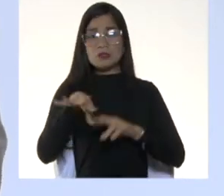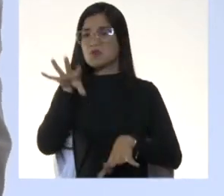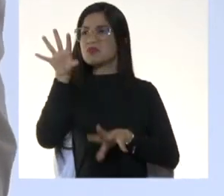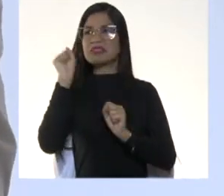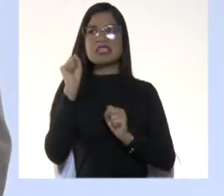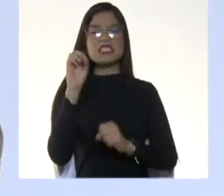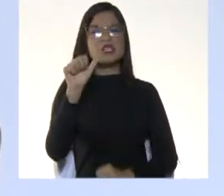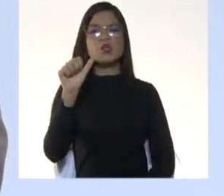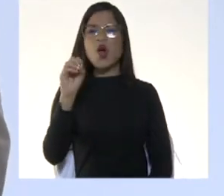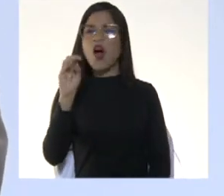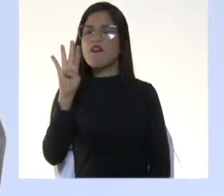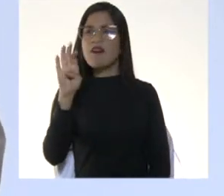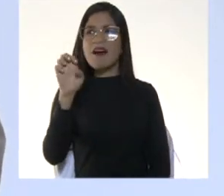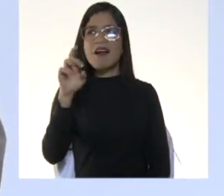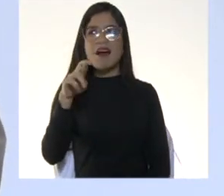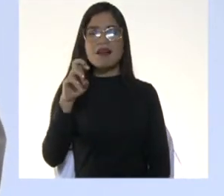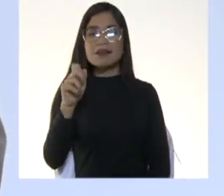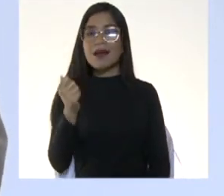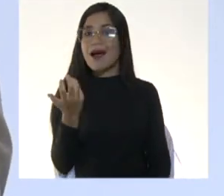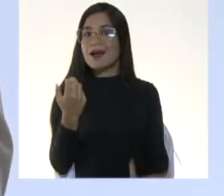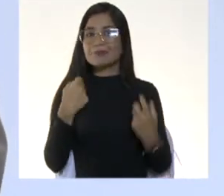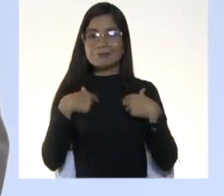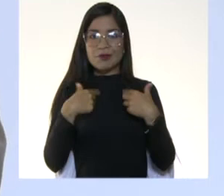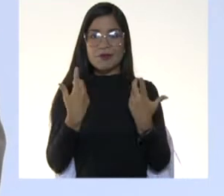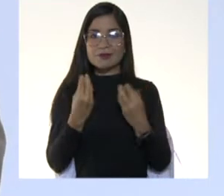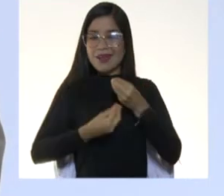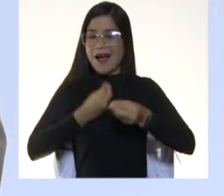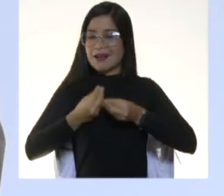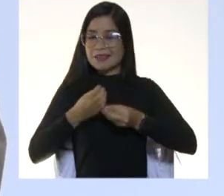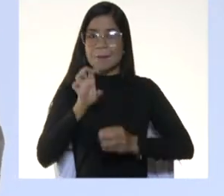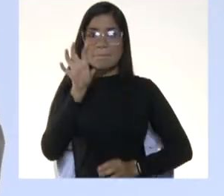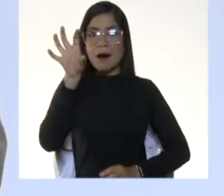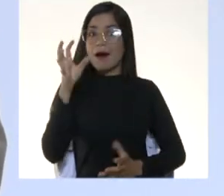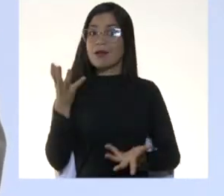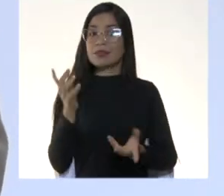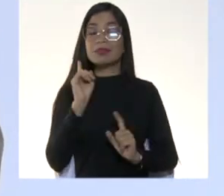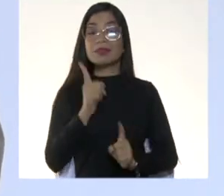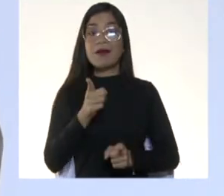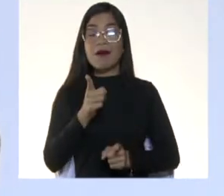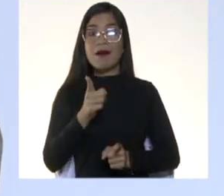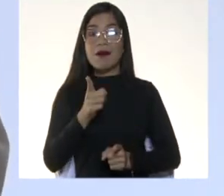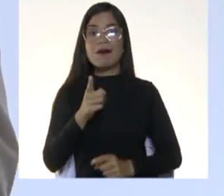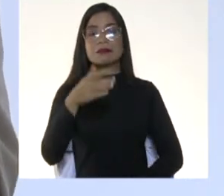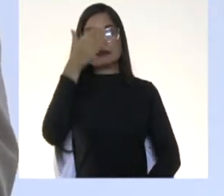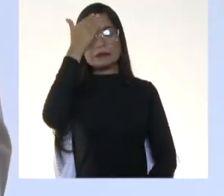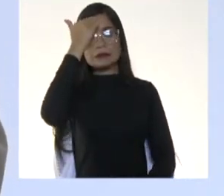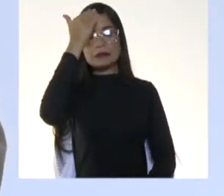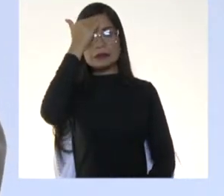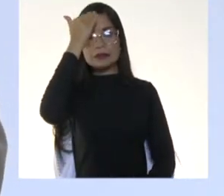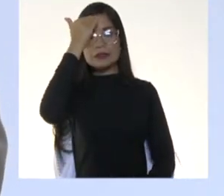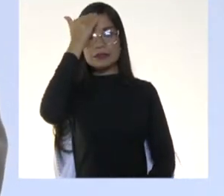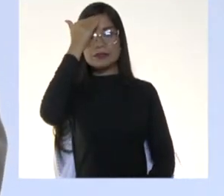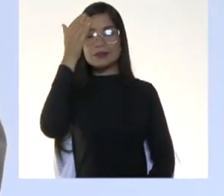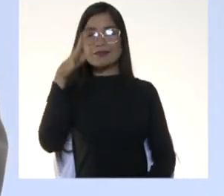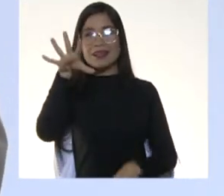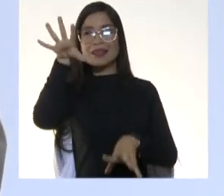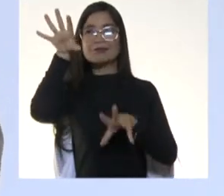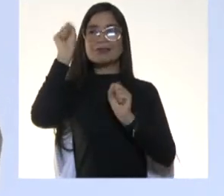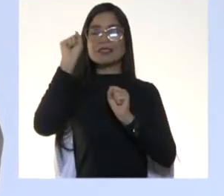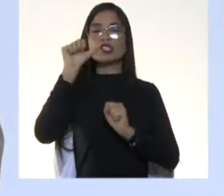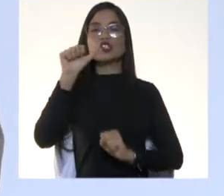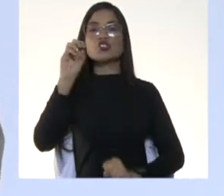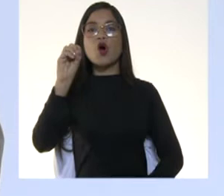va a practicar la patria. Por eso es importante que nuestros niños, niñas, adolescentes y jóvenes entiendan la